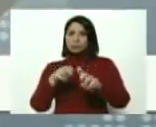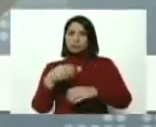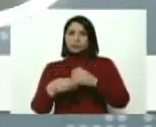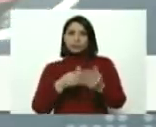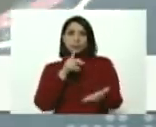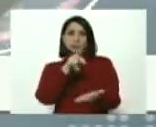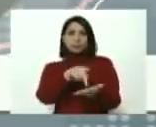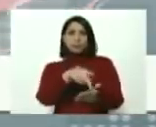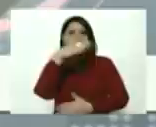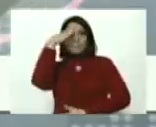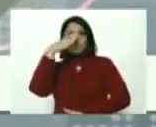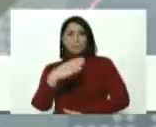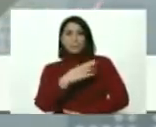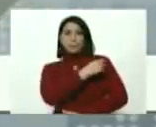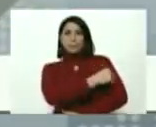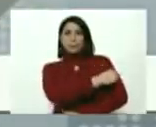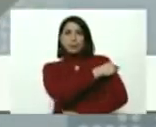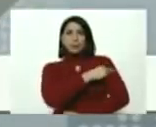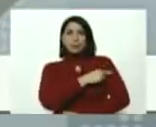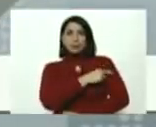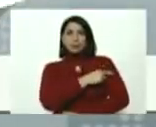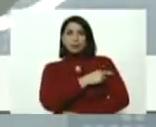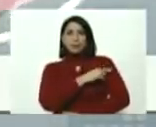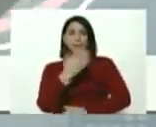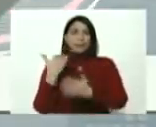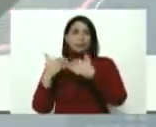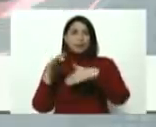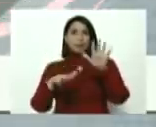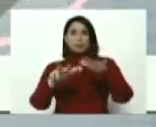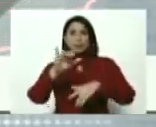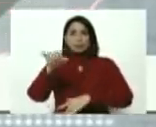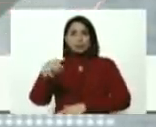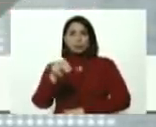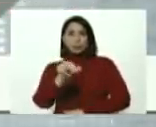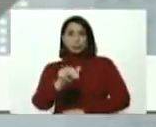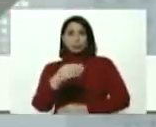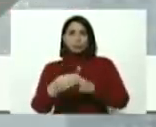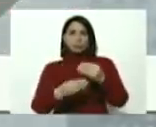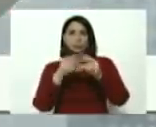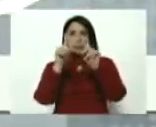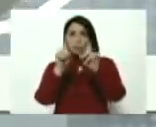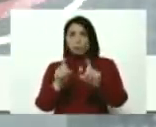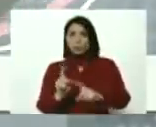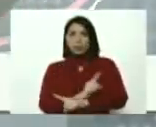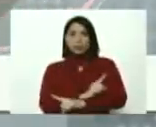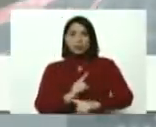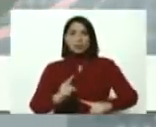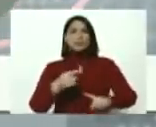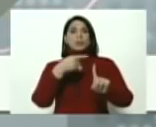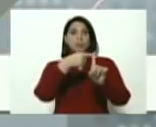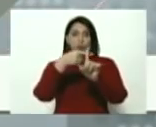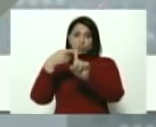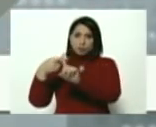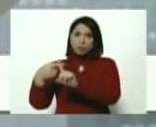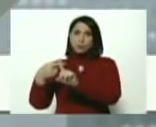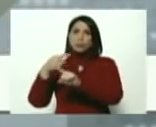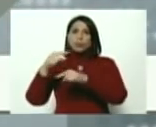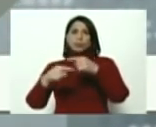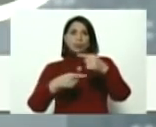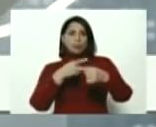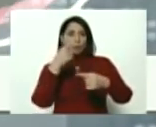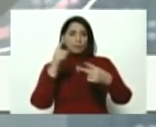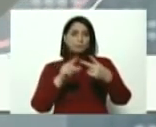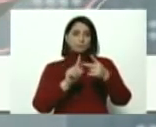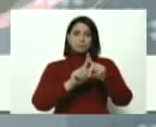hospital militar el pasado 13 de junio, se le hizo una prueba rápida, la prueba rápida dio positiva, fue aislada